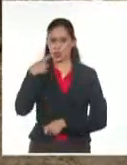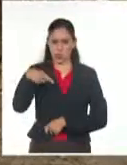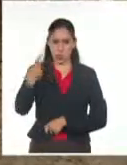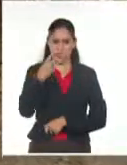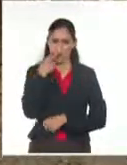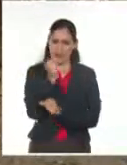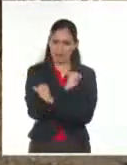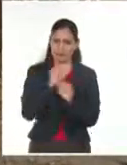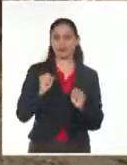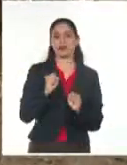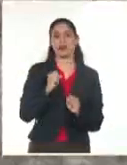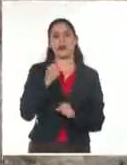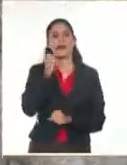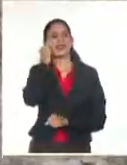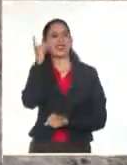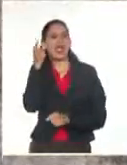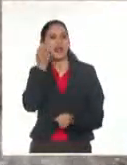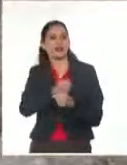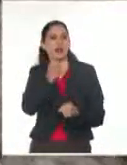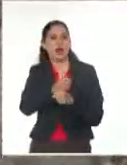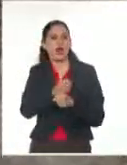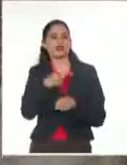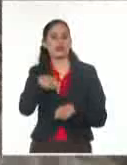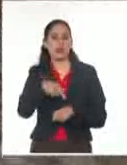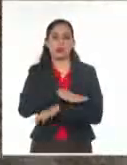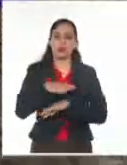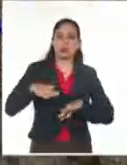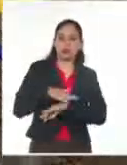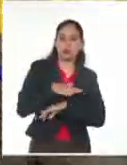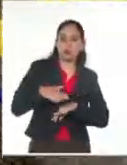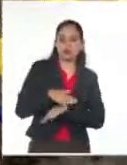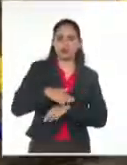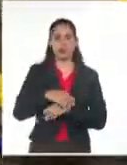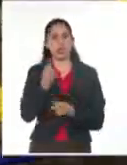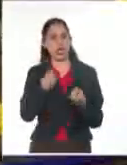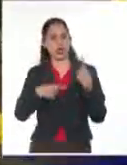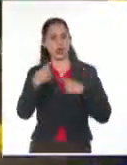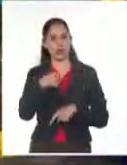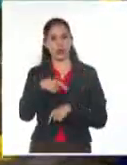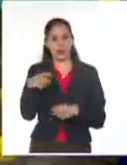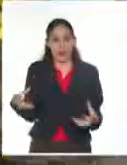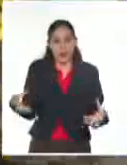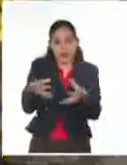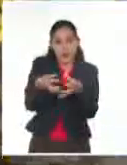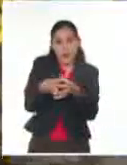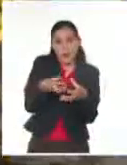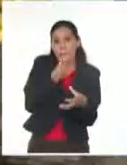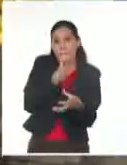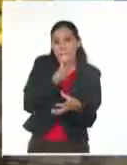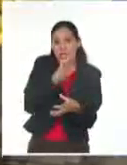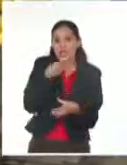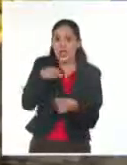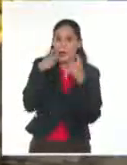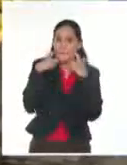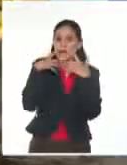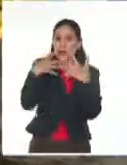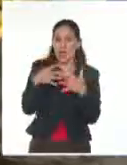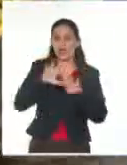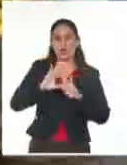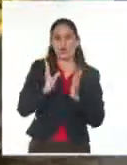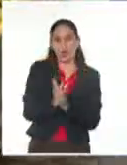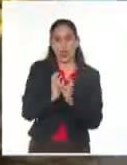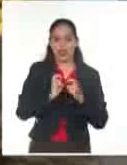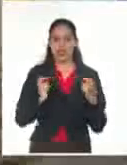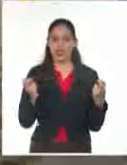voy por un trabajo y vengo para acá. Georgina pertenece a un grupo de clases de la tercera edad que tiene en el gimnasio biosaludable del combinado